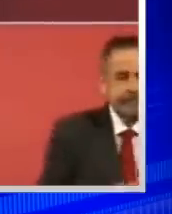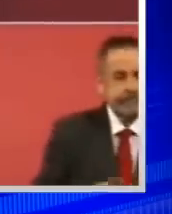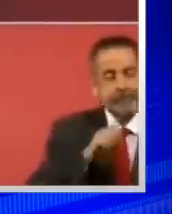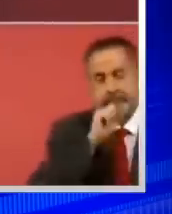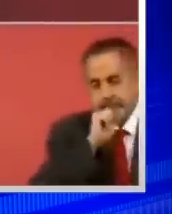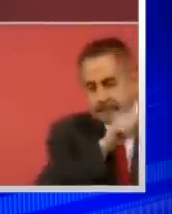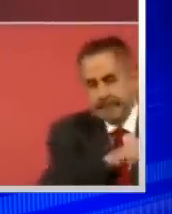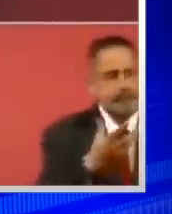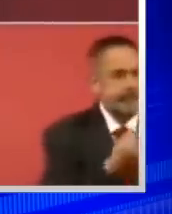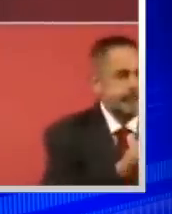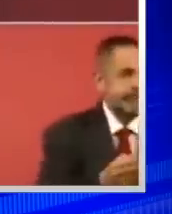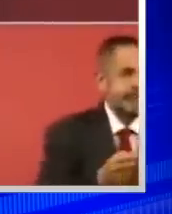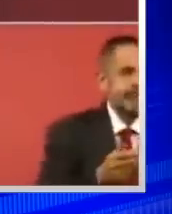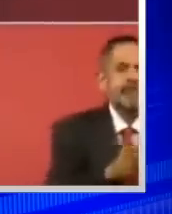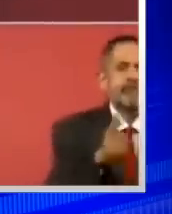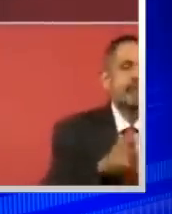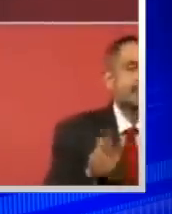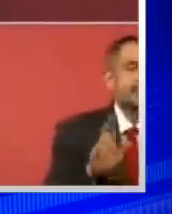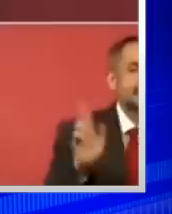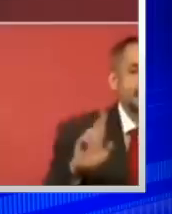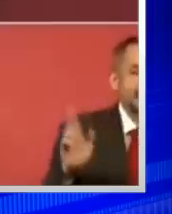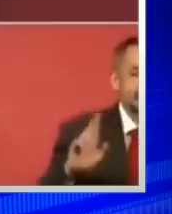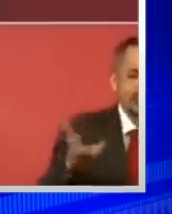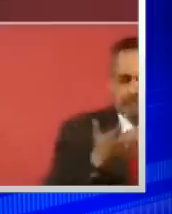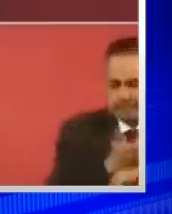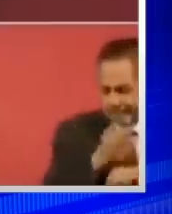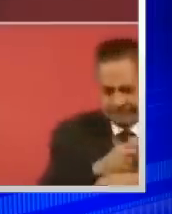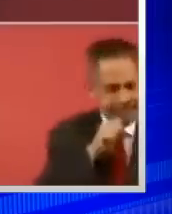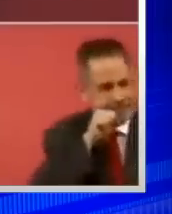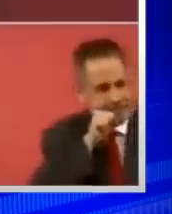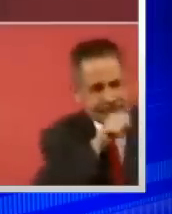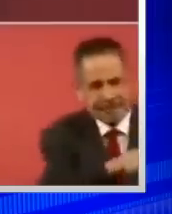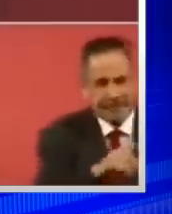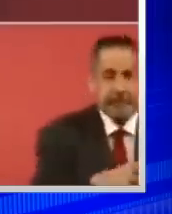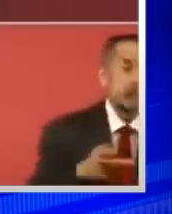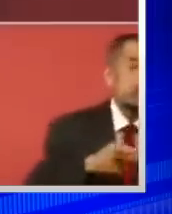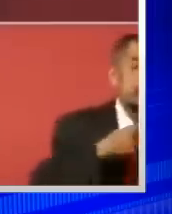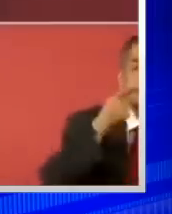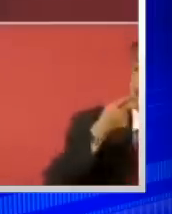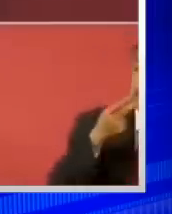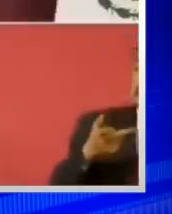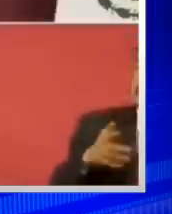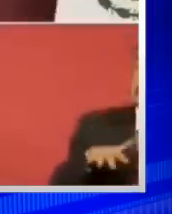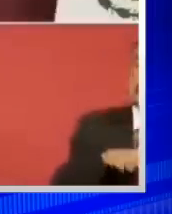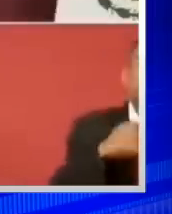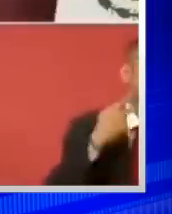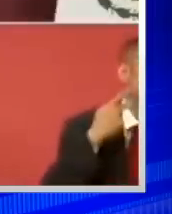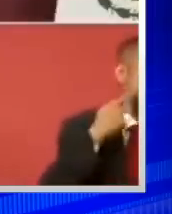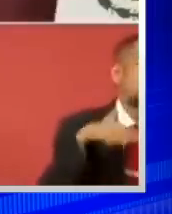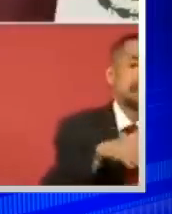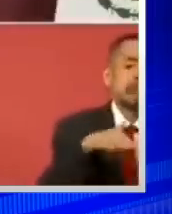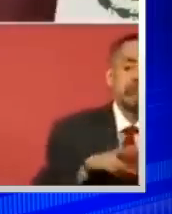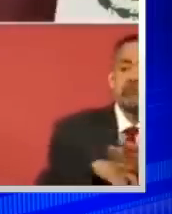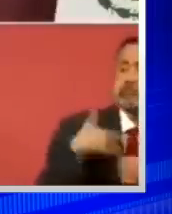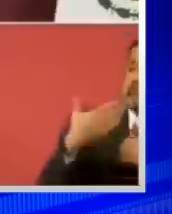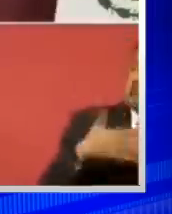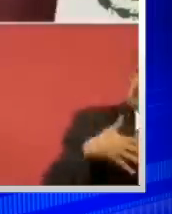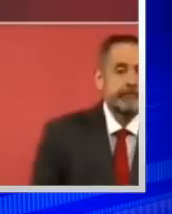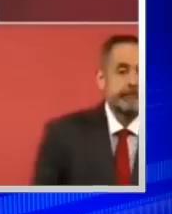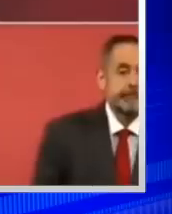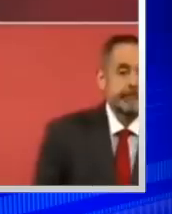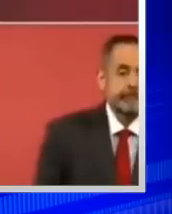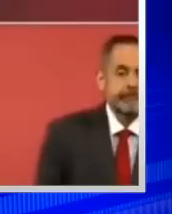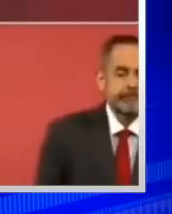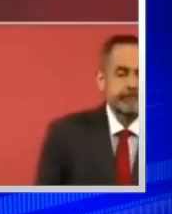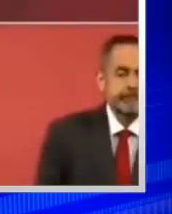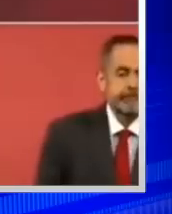también del Partido Republicano, también haciendo politiquería en vísperas de campaña.